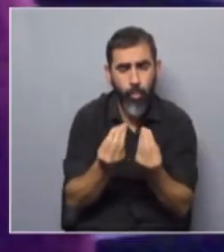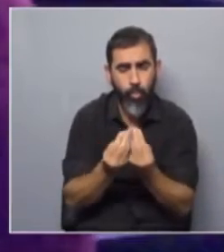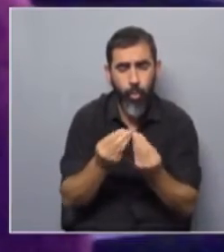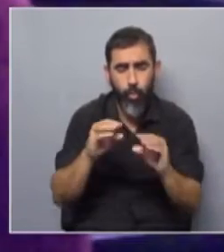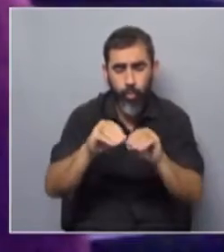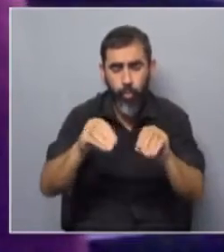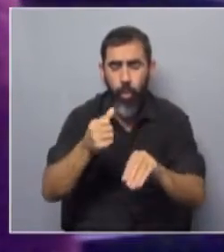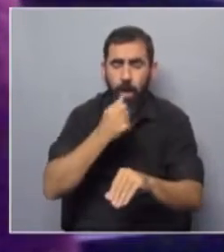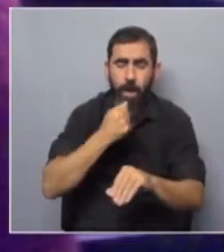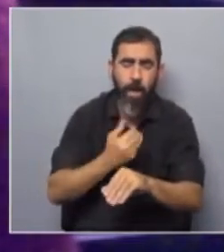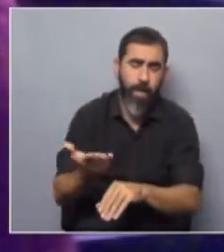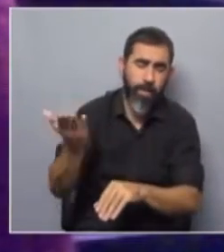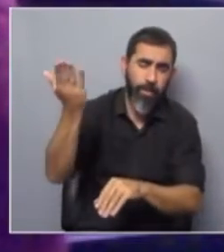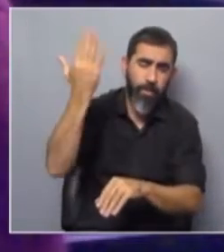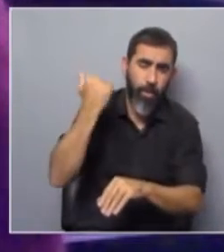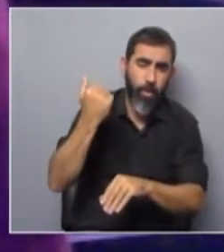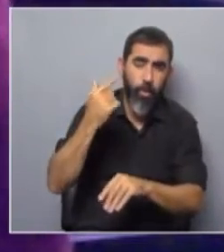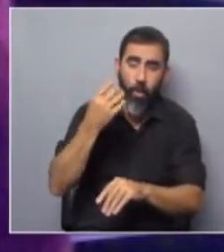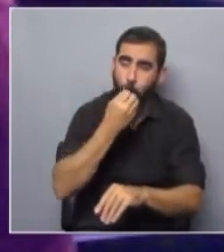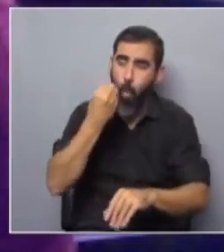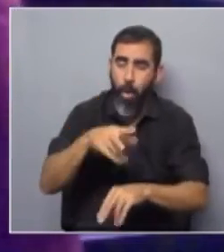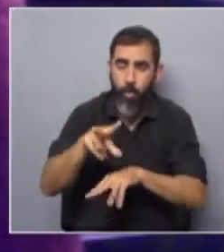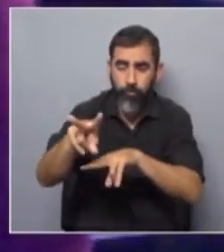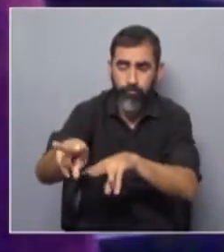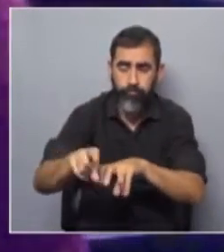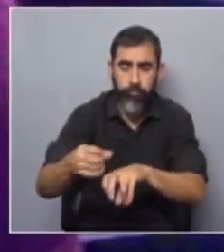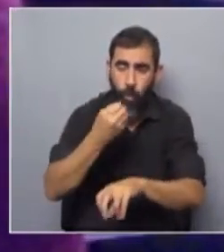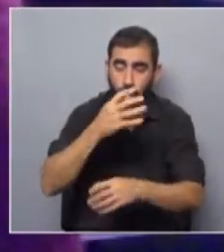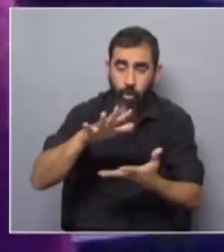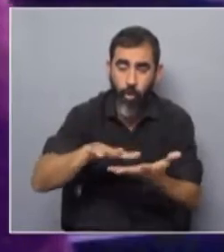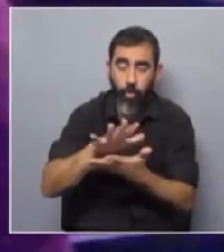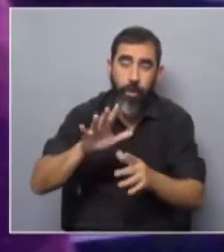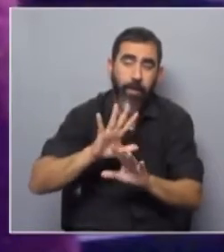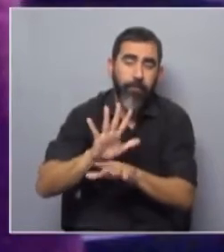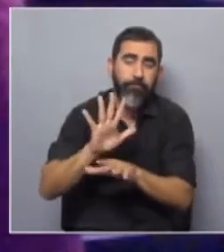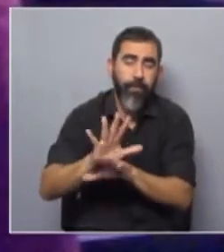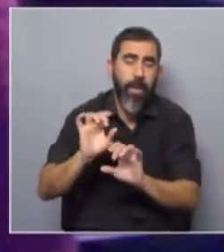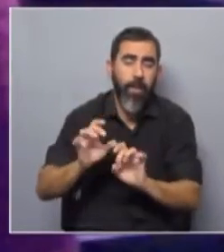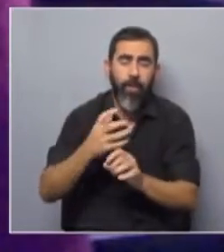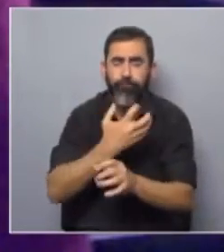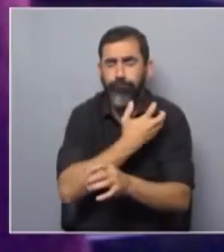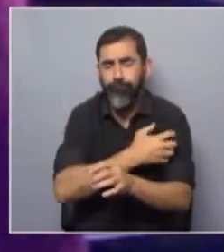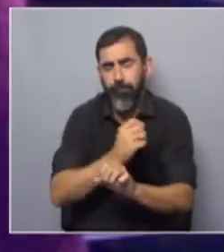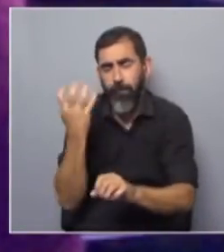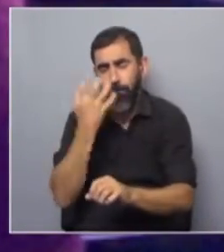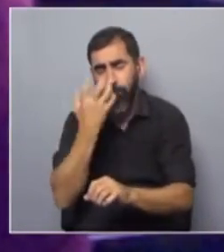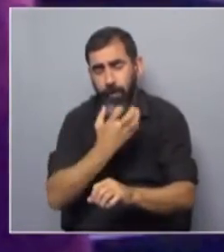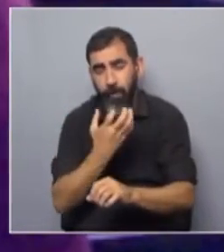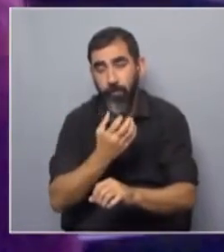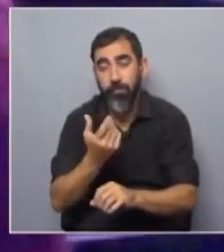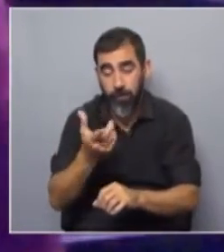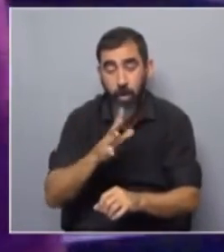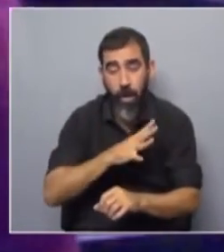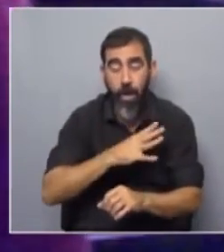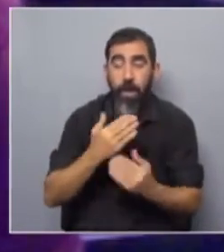antiguos, muy antiguos y a veces muy fértiles en zonas donde los suelos naturalmente son muy pobres y que eso